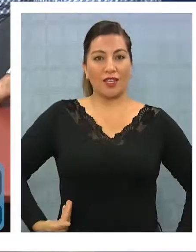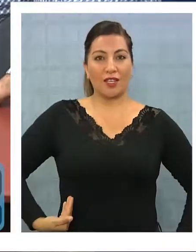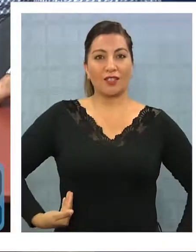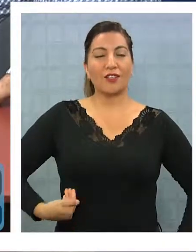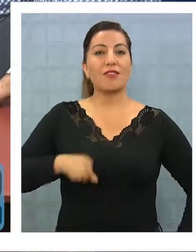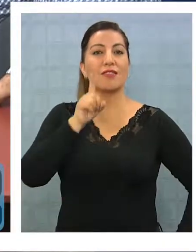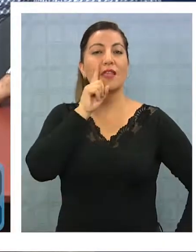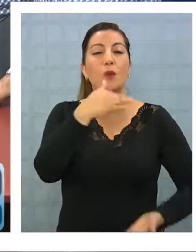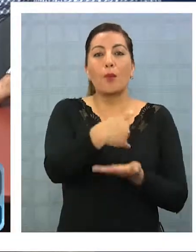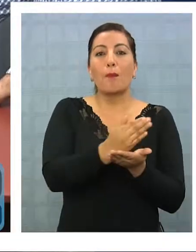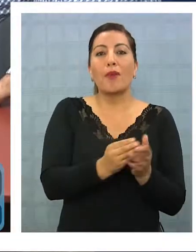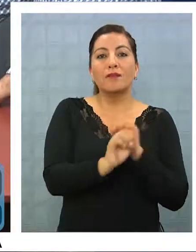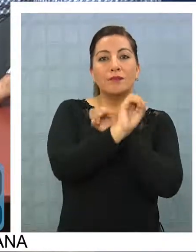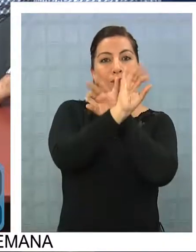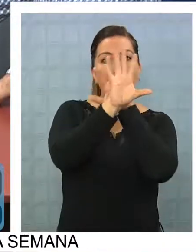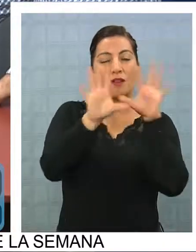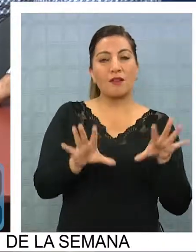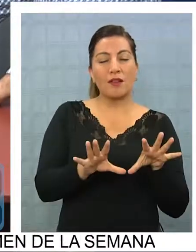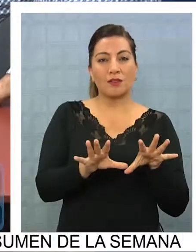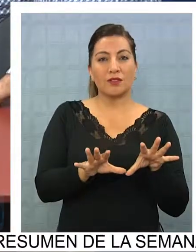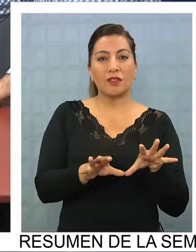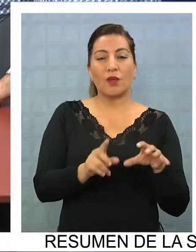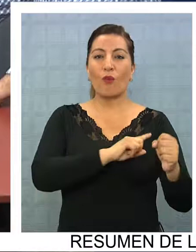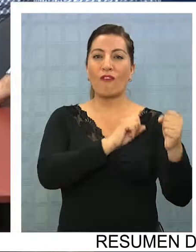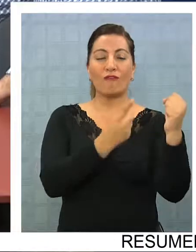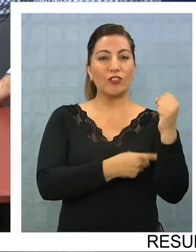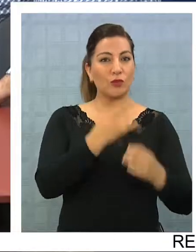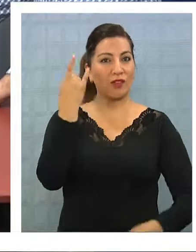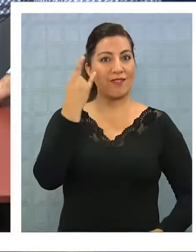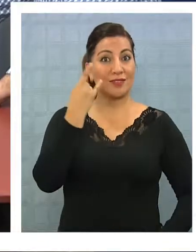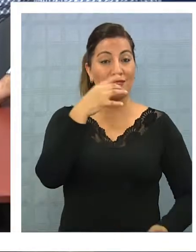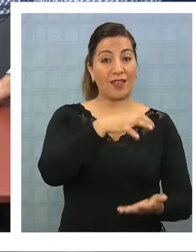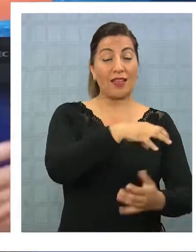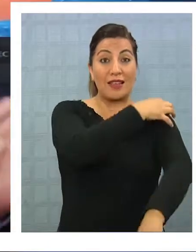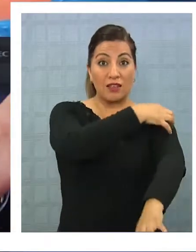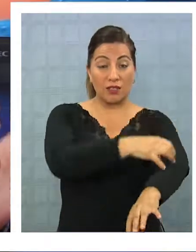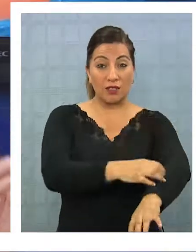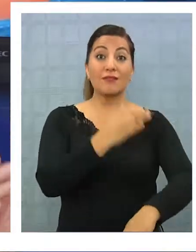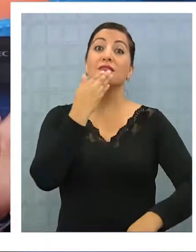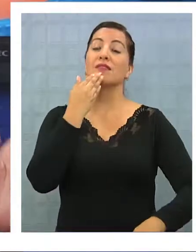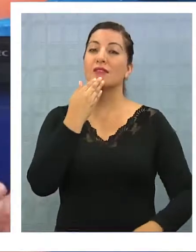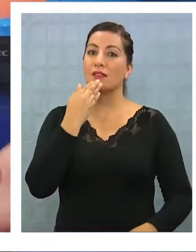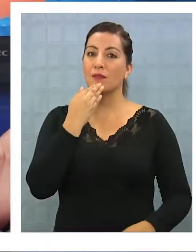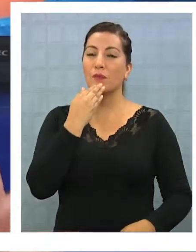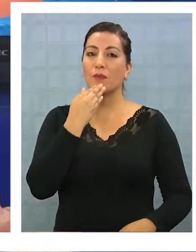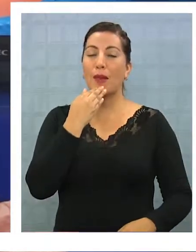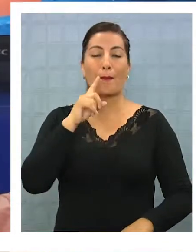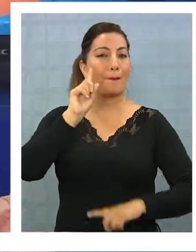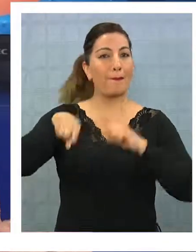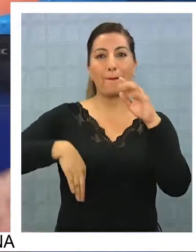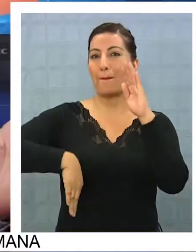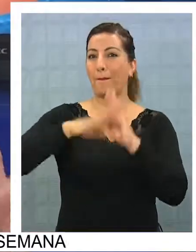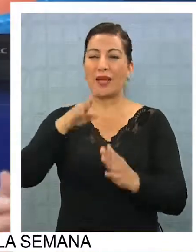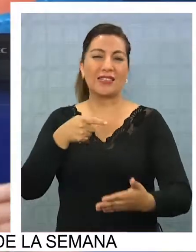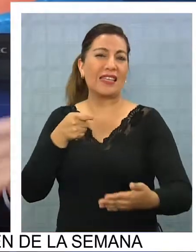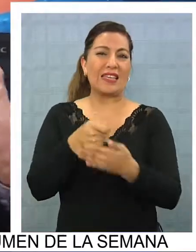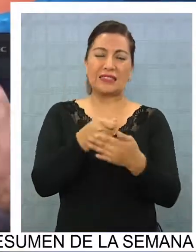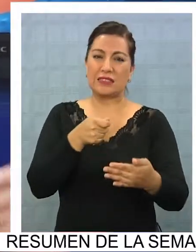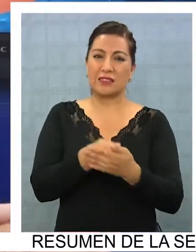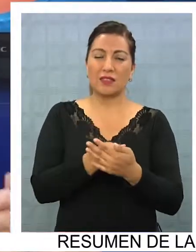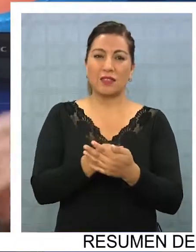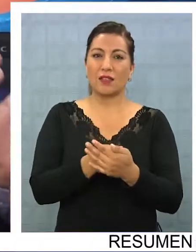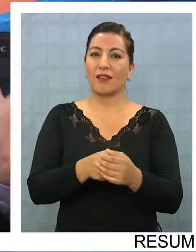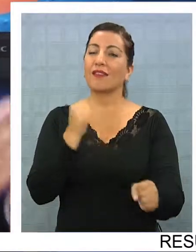tener un plan más claro de reforzamiento de las universidades regionales, pero a la vez con mayores exigencias de desempeño,